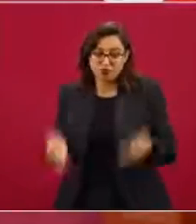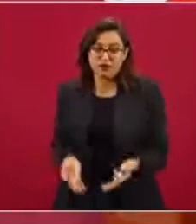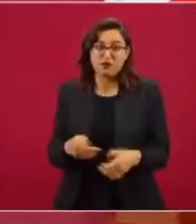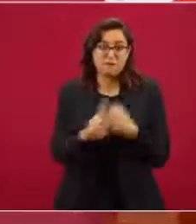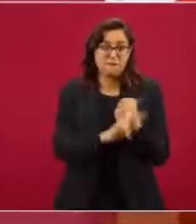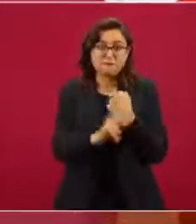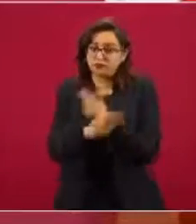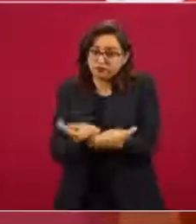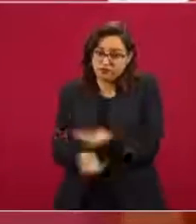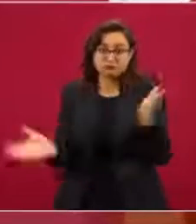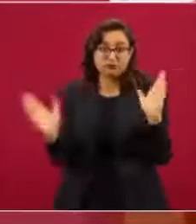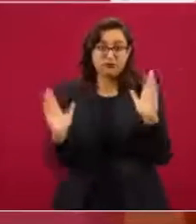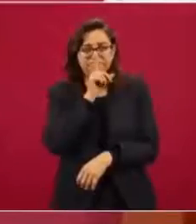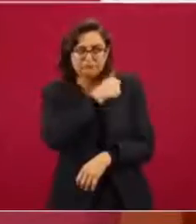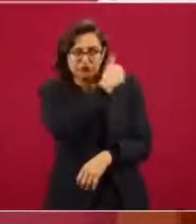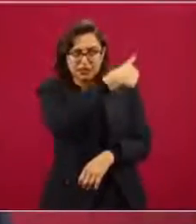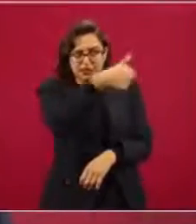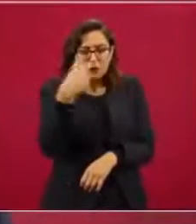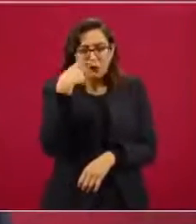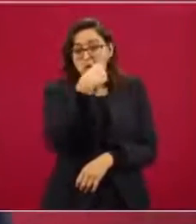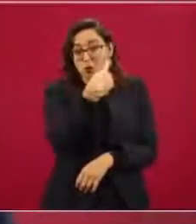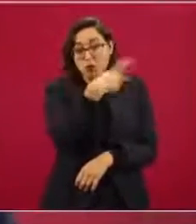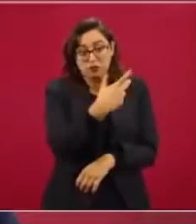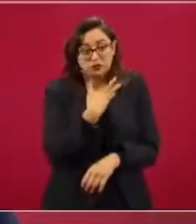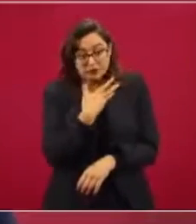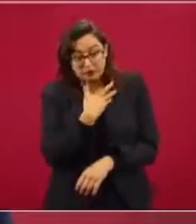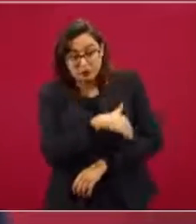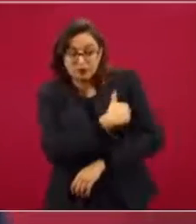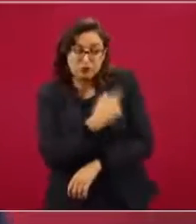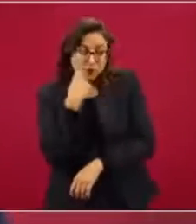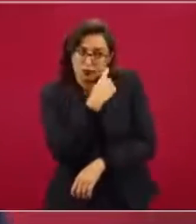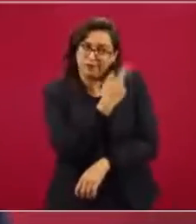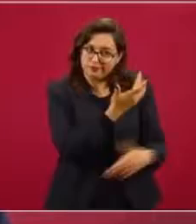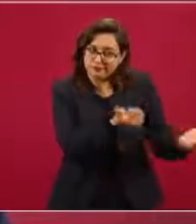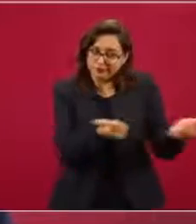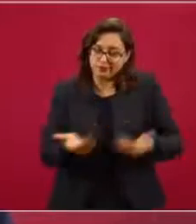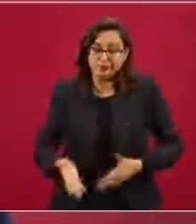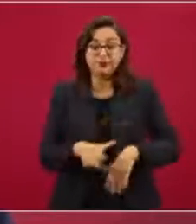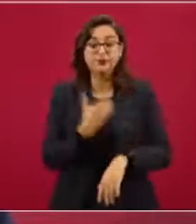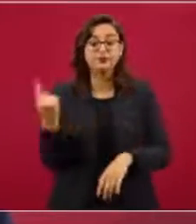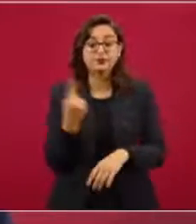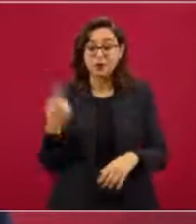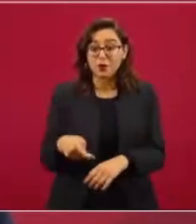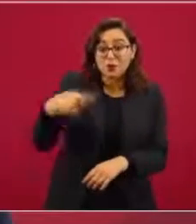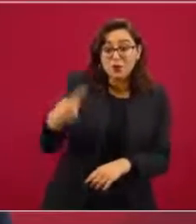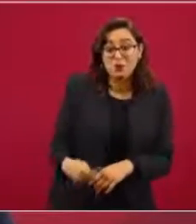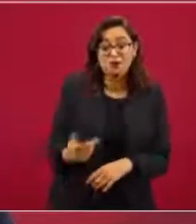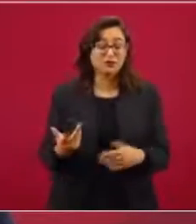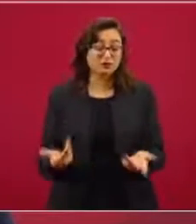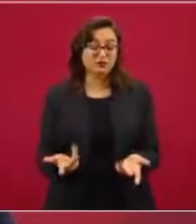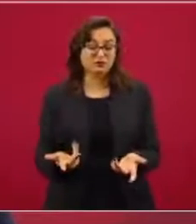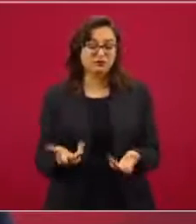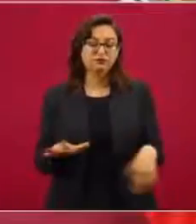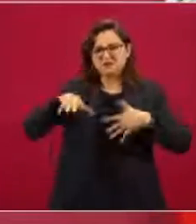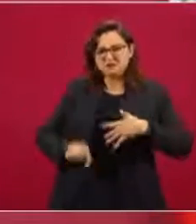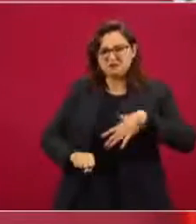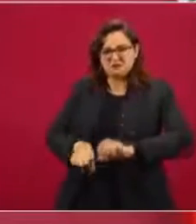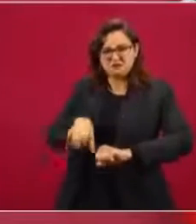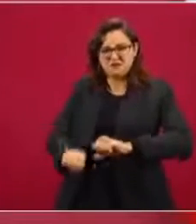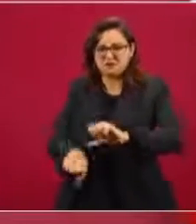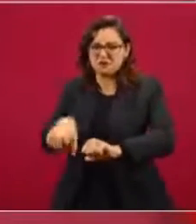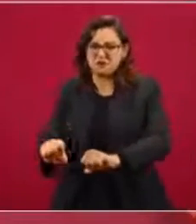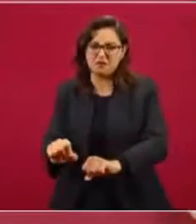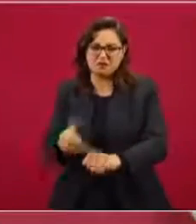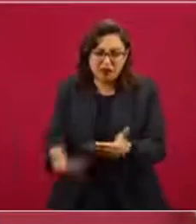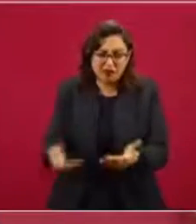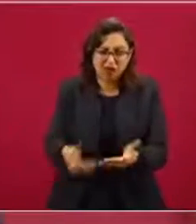sea un acto voluntario de quienes poseen esas piezas, porque es parte de una política colonialista que ya no